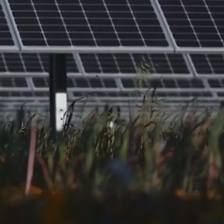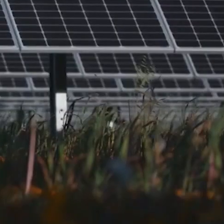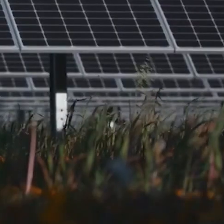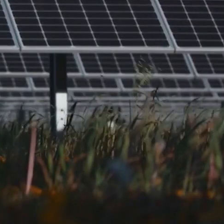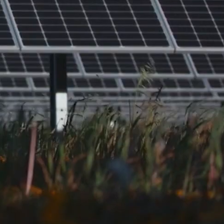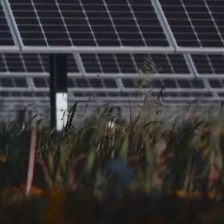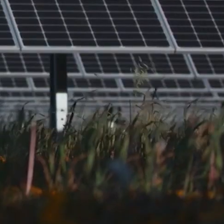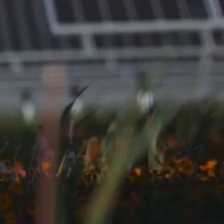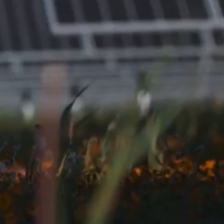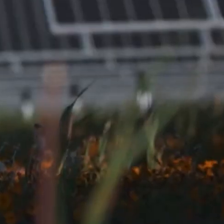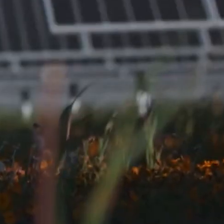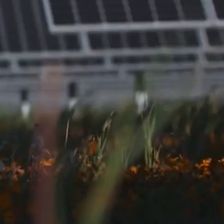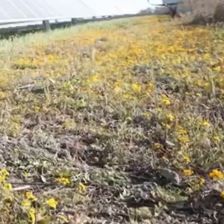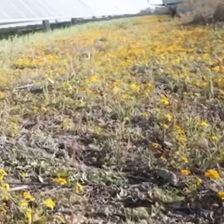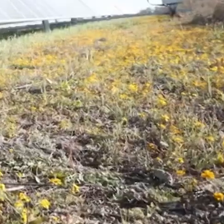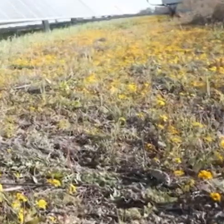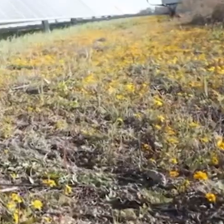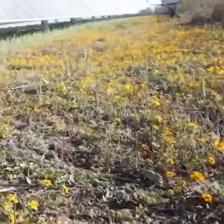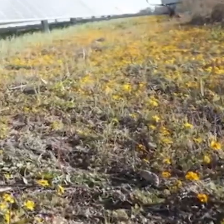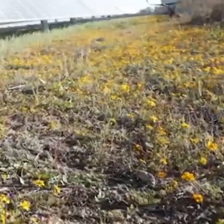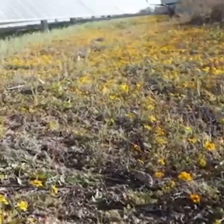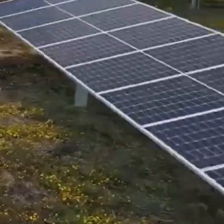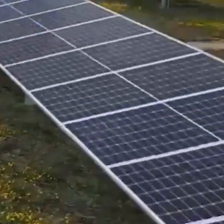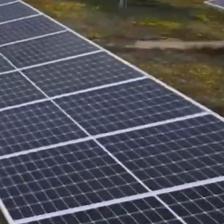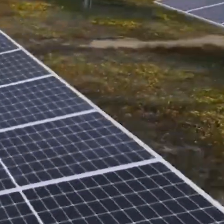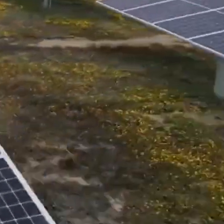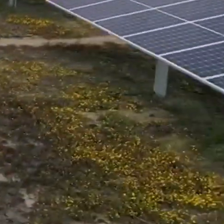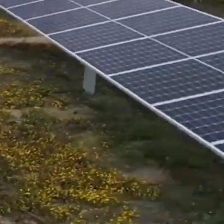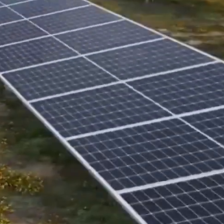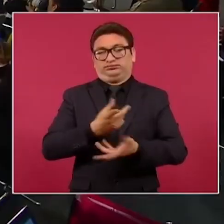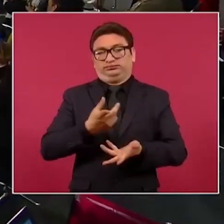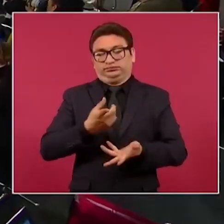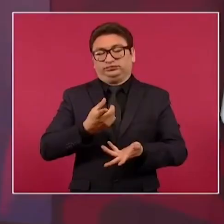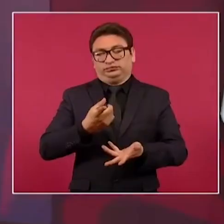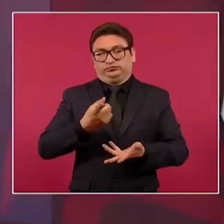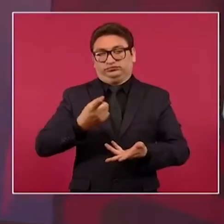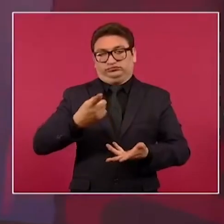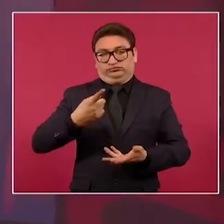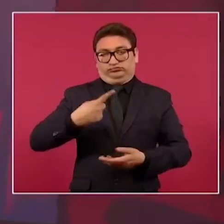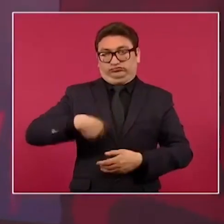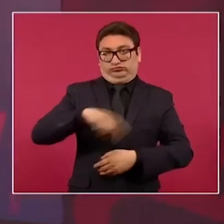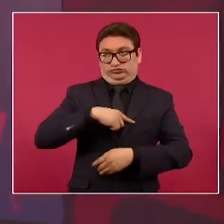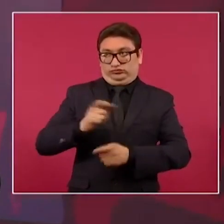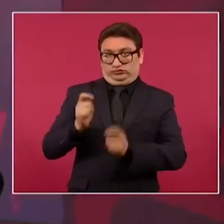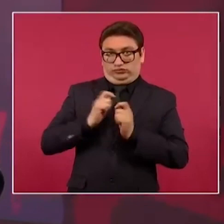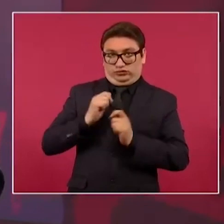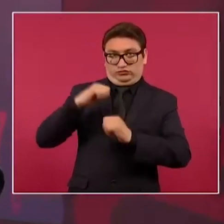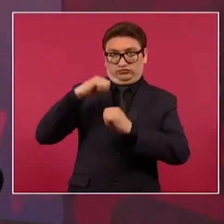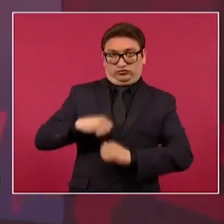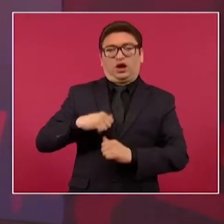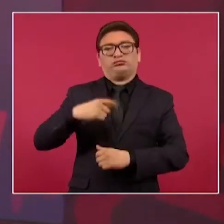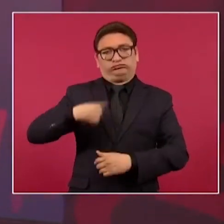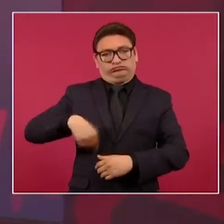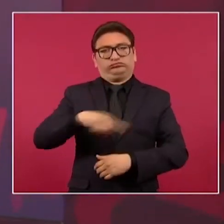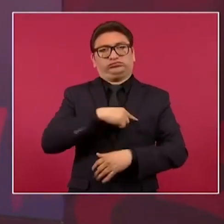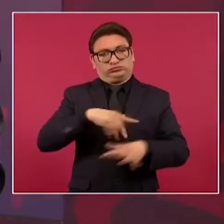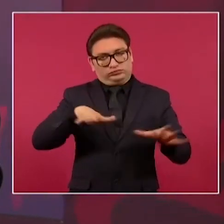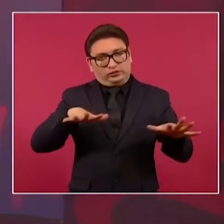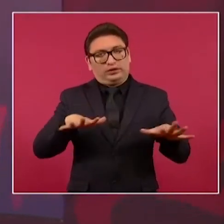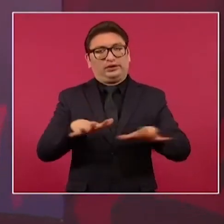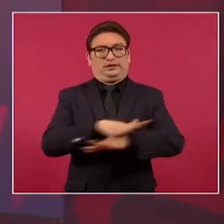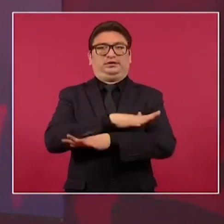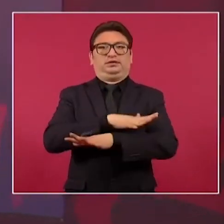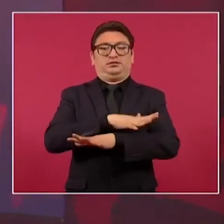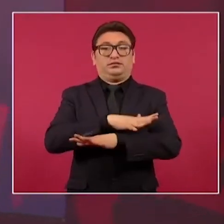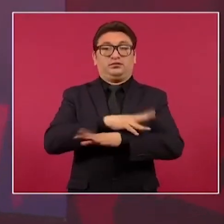del sector energético, en especial el petróleo y eléctrico. Pues cambiamos el rumbo de la